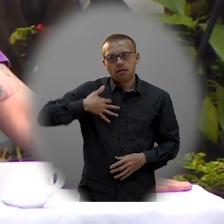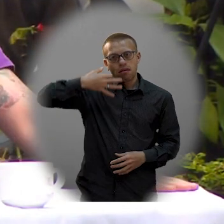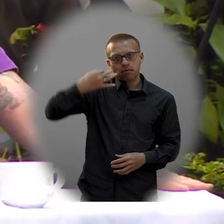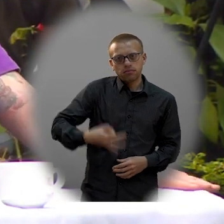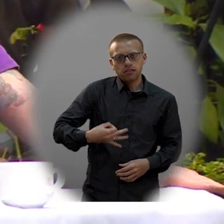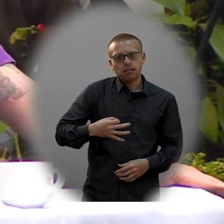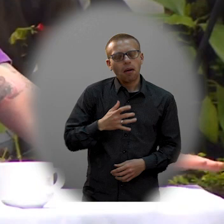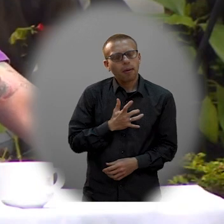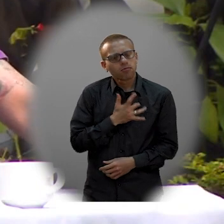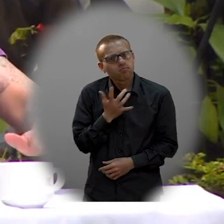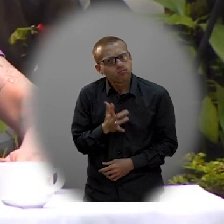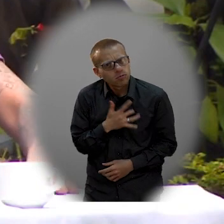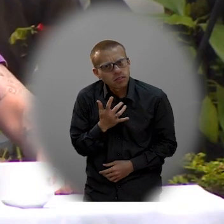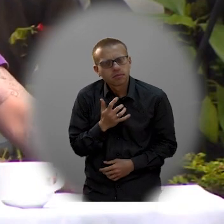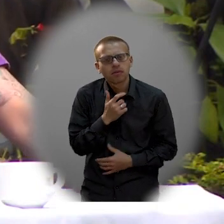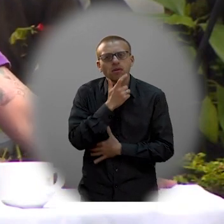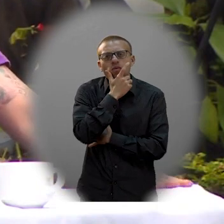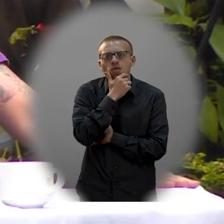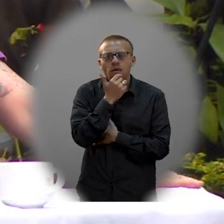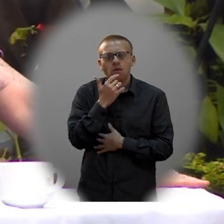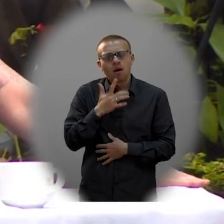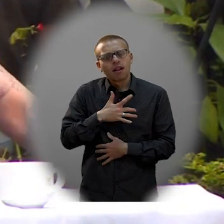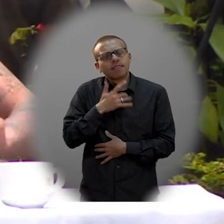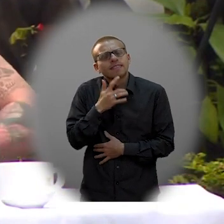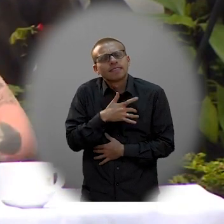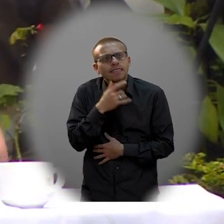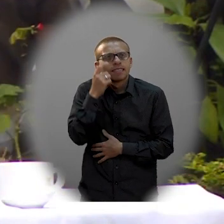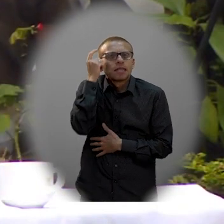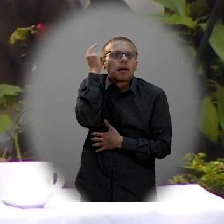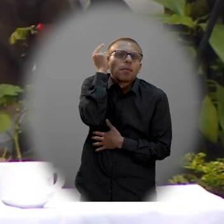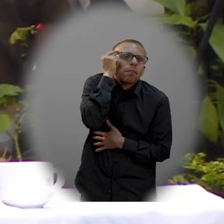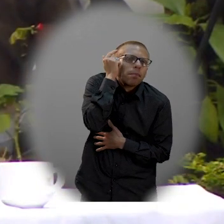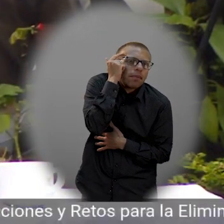buenos sentimientos, no es el asunto sentimental